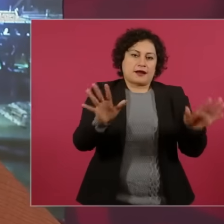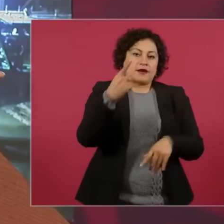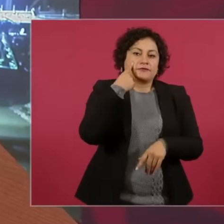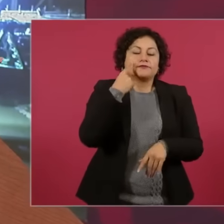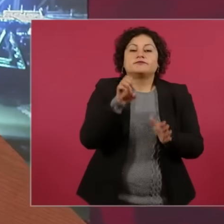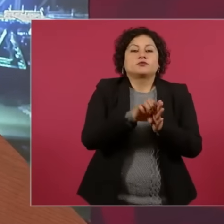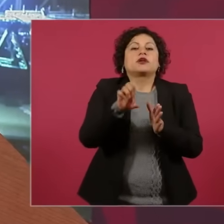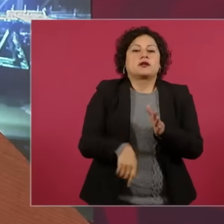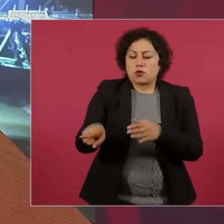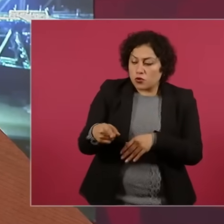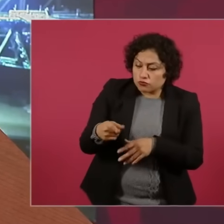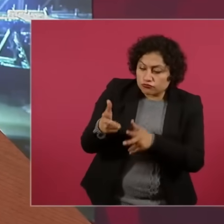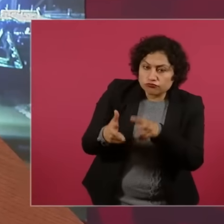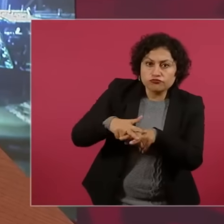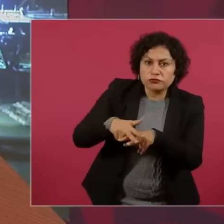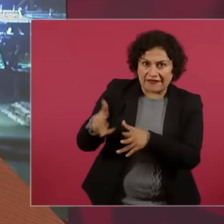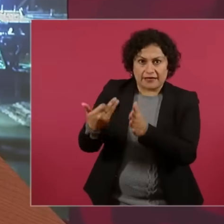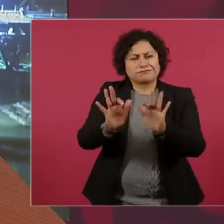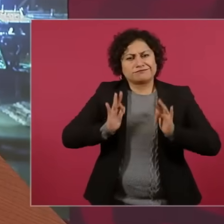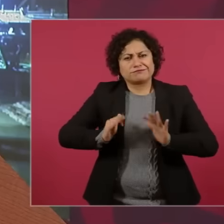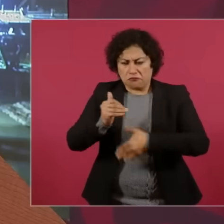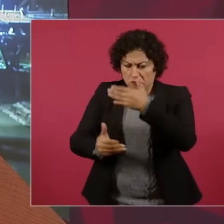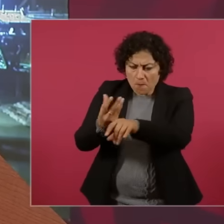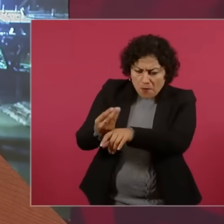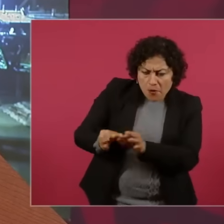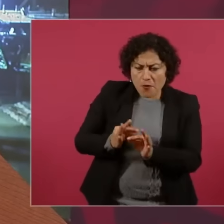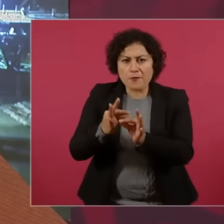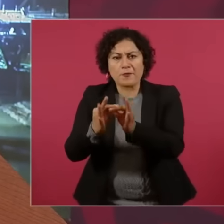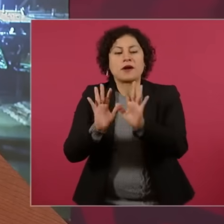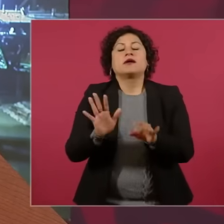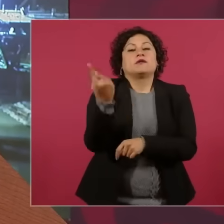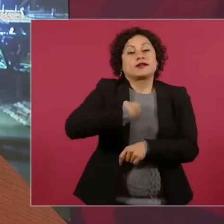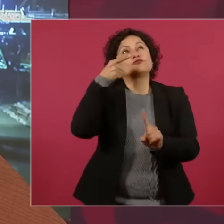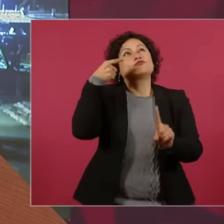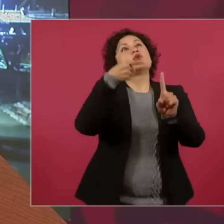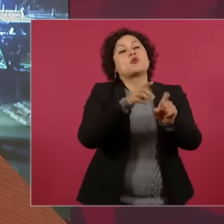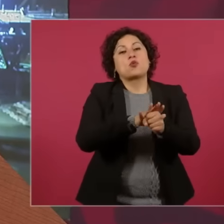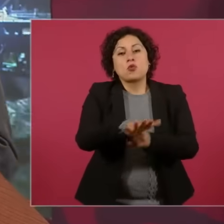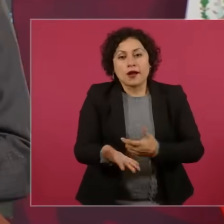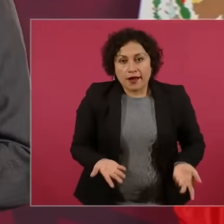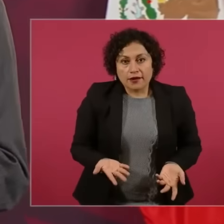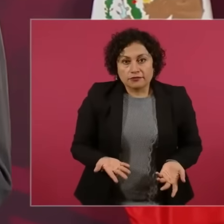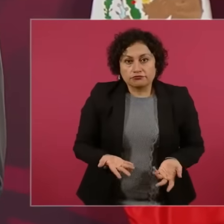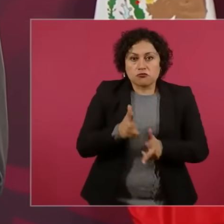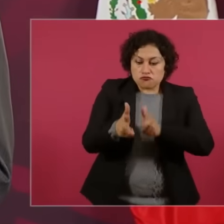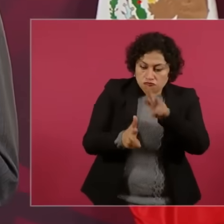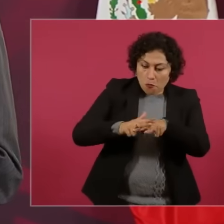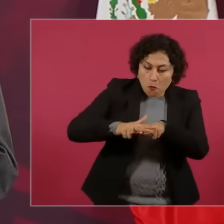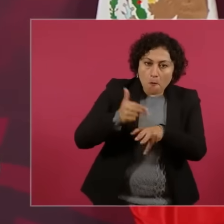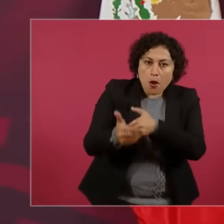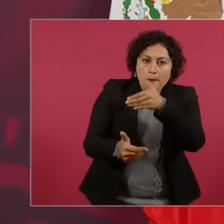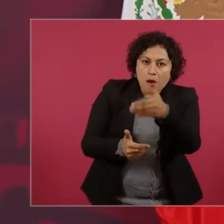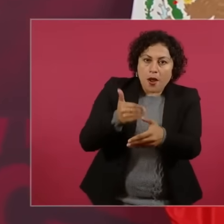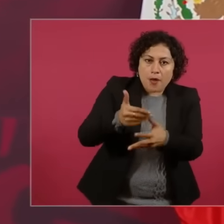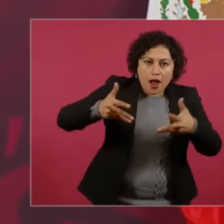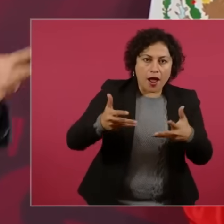falta de arreglar una estación, pues ya se va a ir arreglando. Porque lo que queremos también es hacer camino al andar.